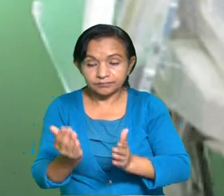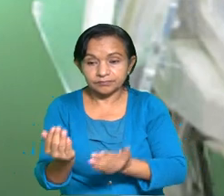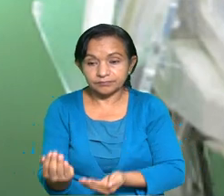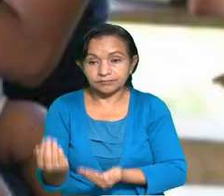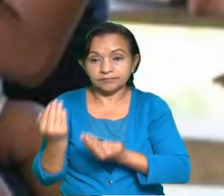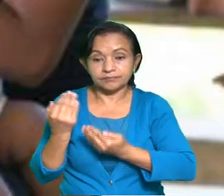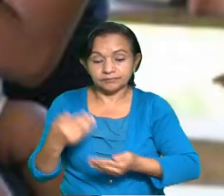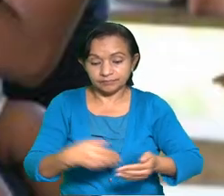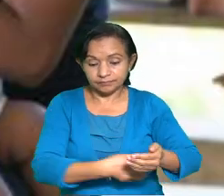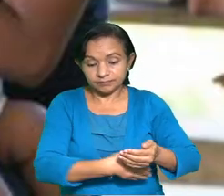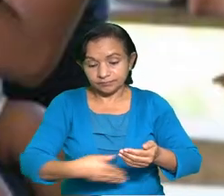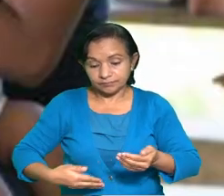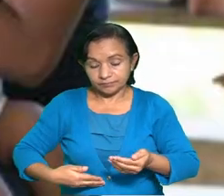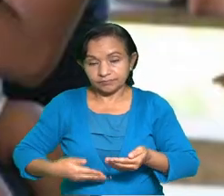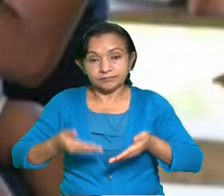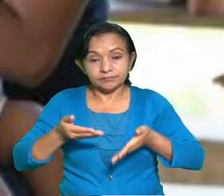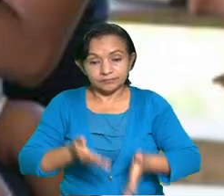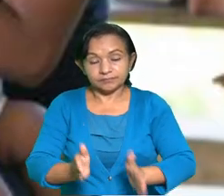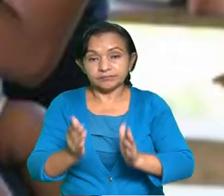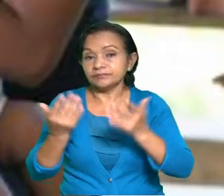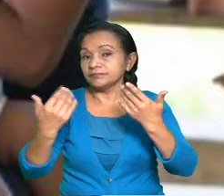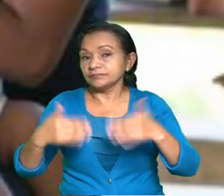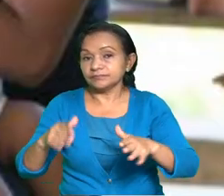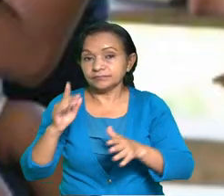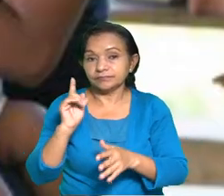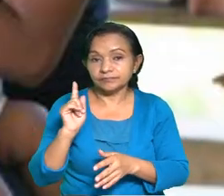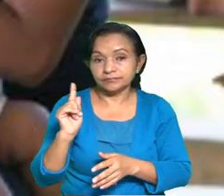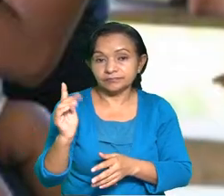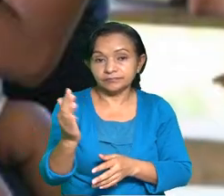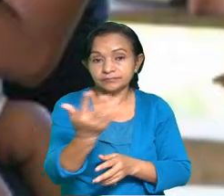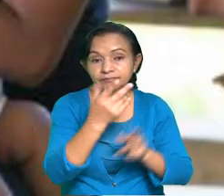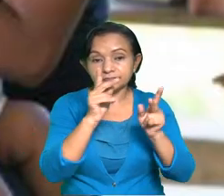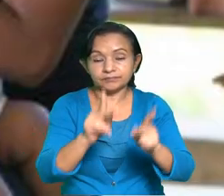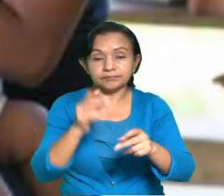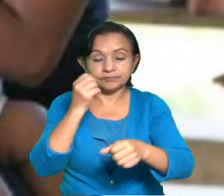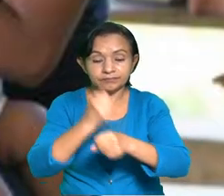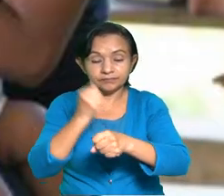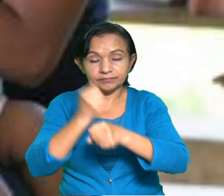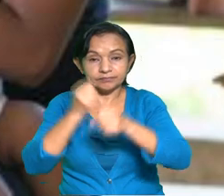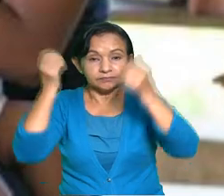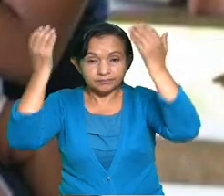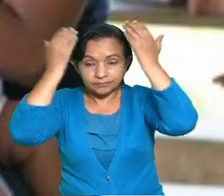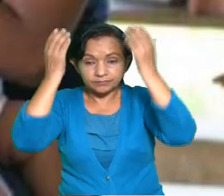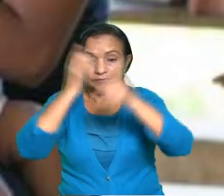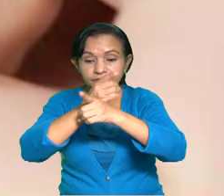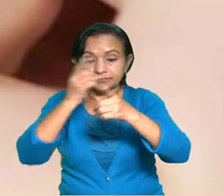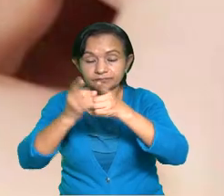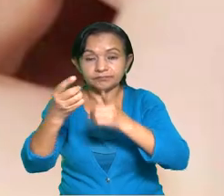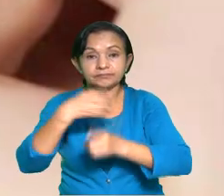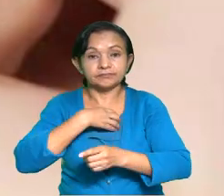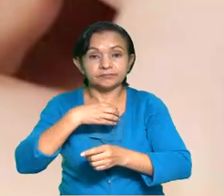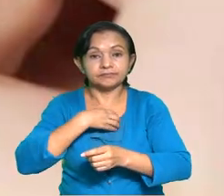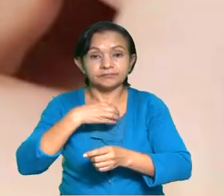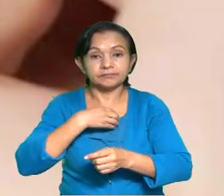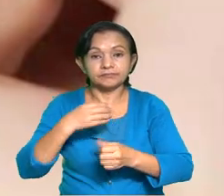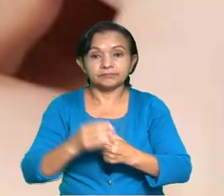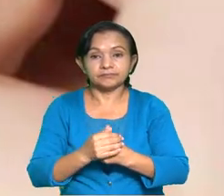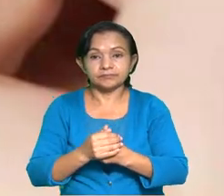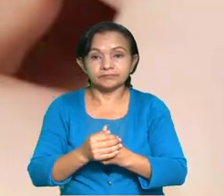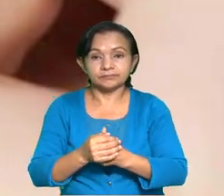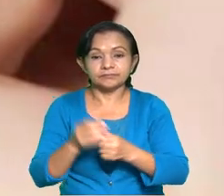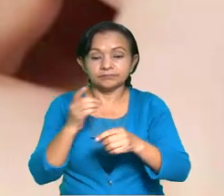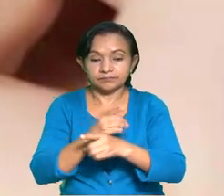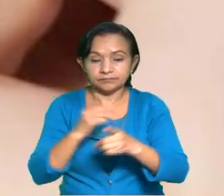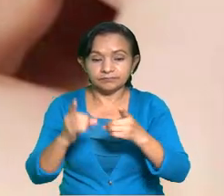sea vía vaginal o vía cesárea, el personal de salud tenemos la obligación, todas las personas que recibimos bebés tenemos